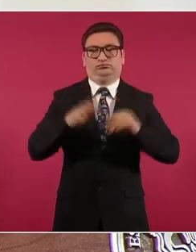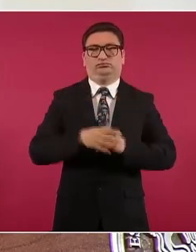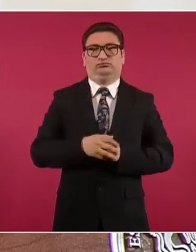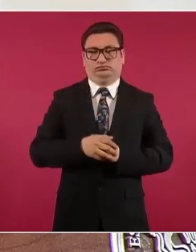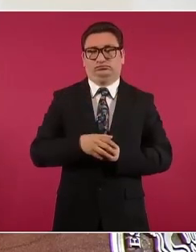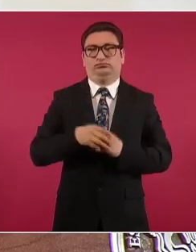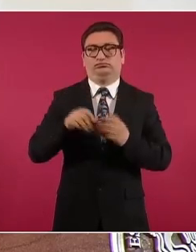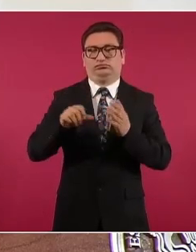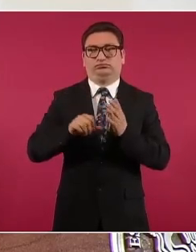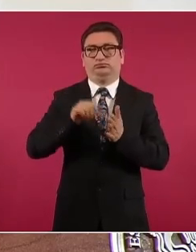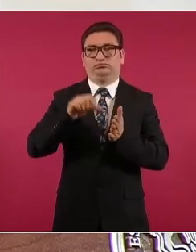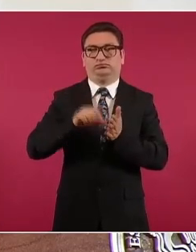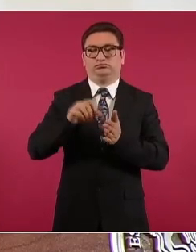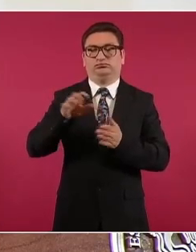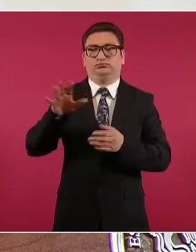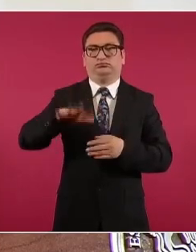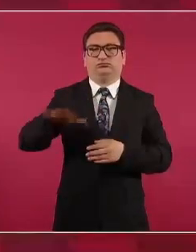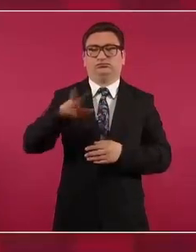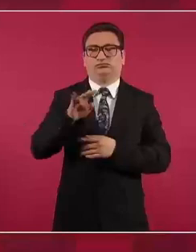la capital, Victoria,